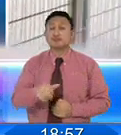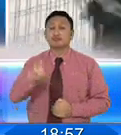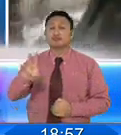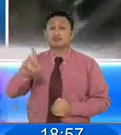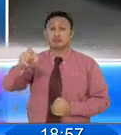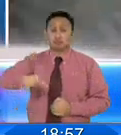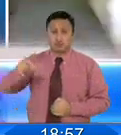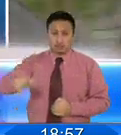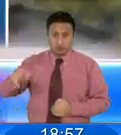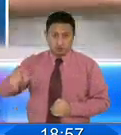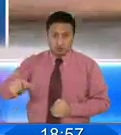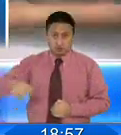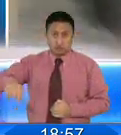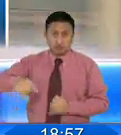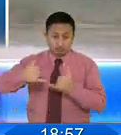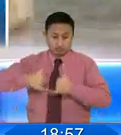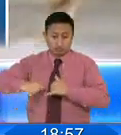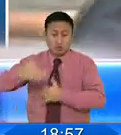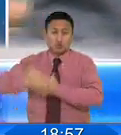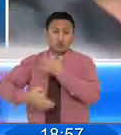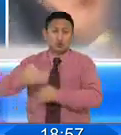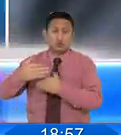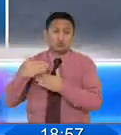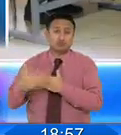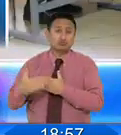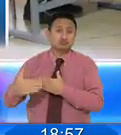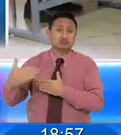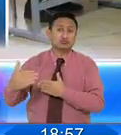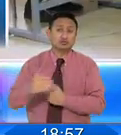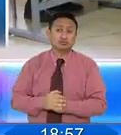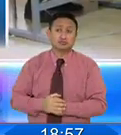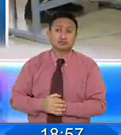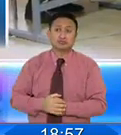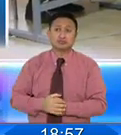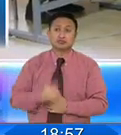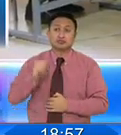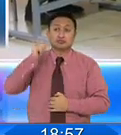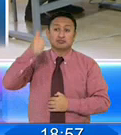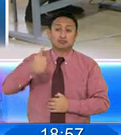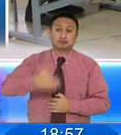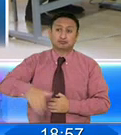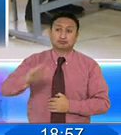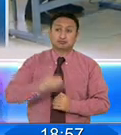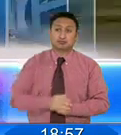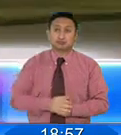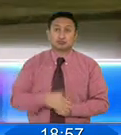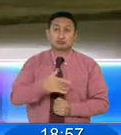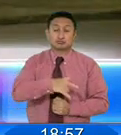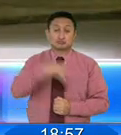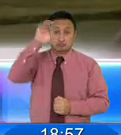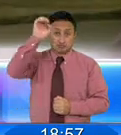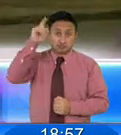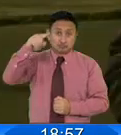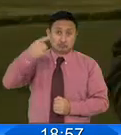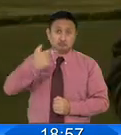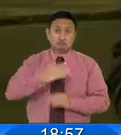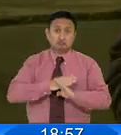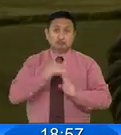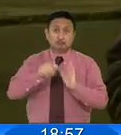deberán seguir siendo juzgadas y esto será a partir del día de mañana. Escuchemos las reacciones de las defensas técnicas.